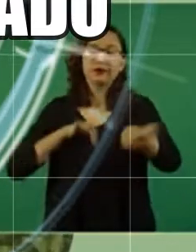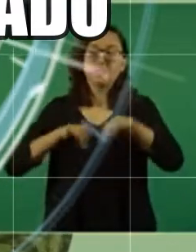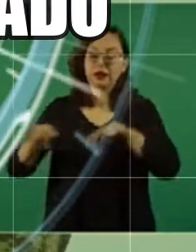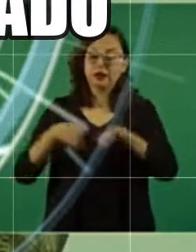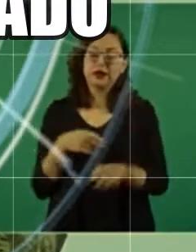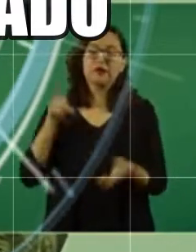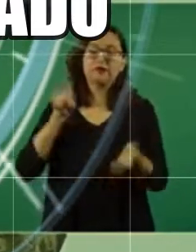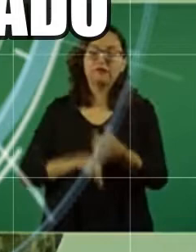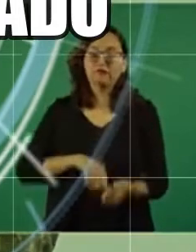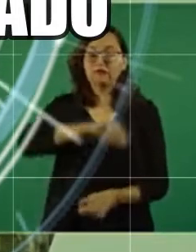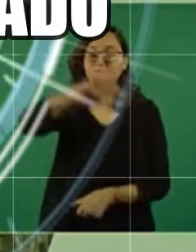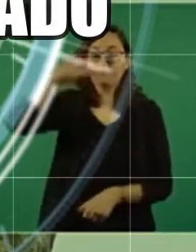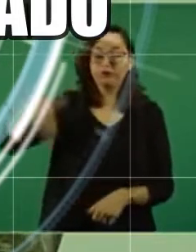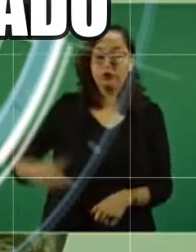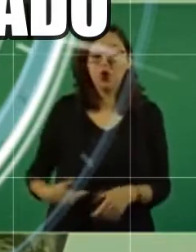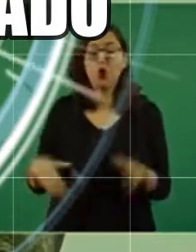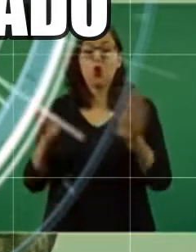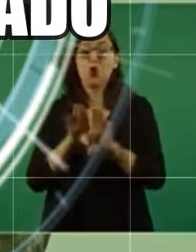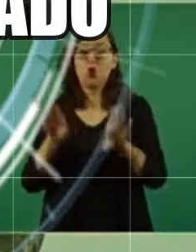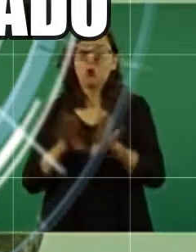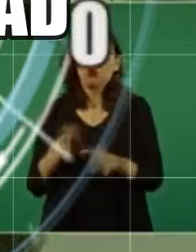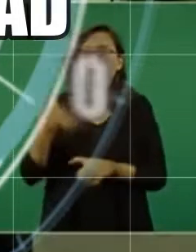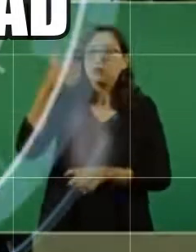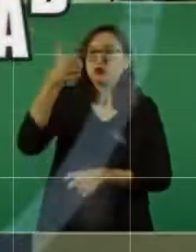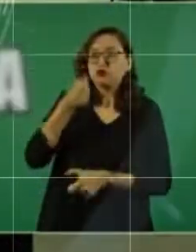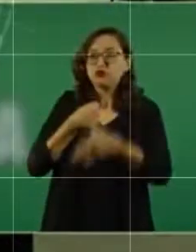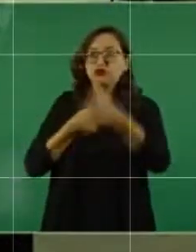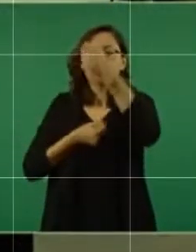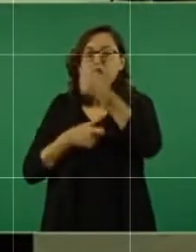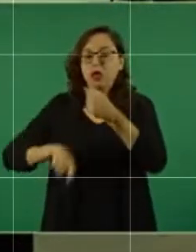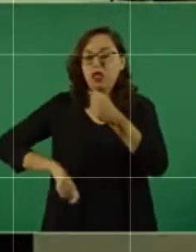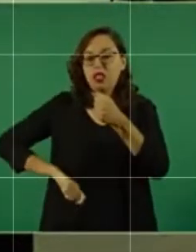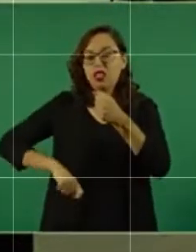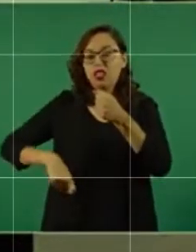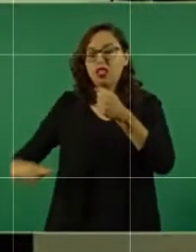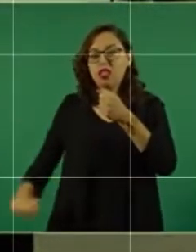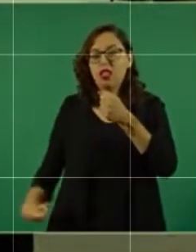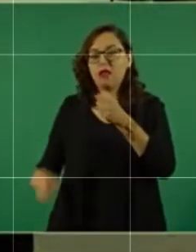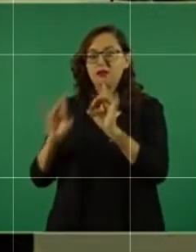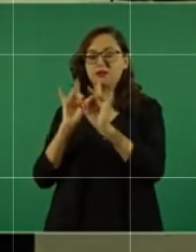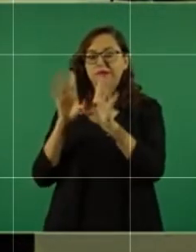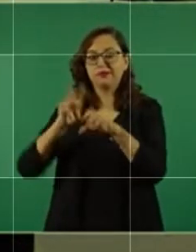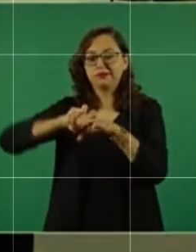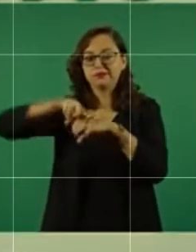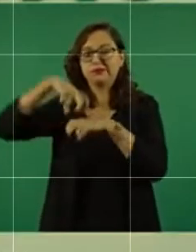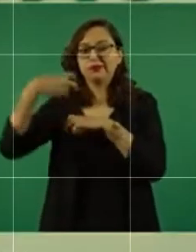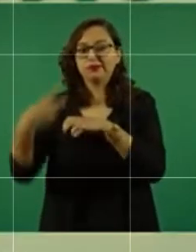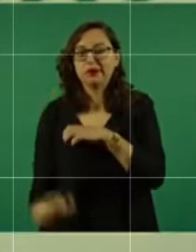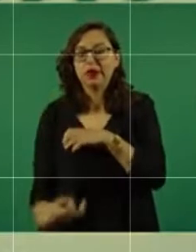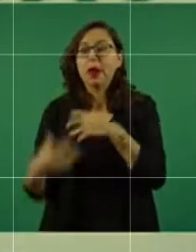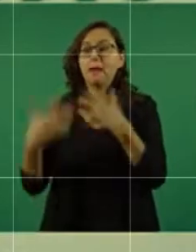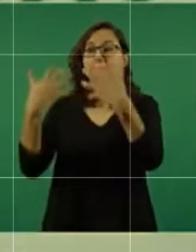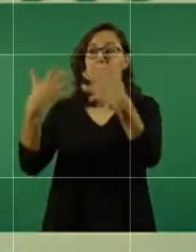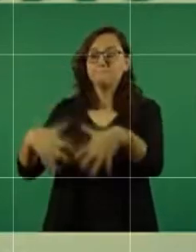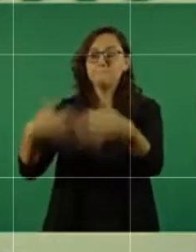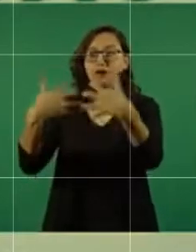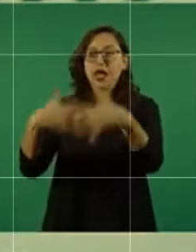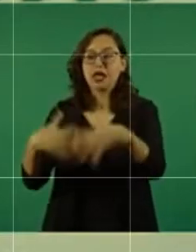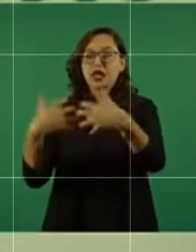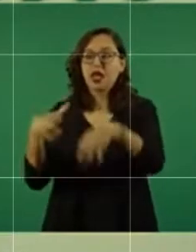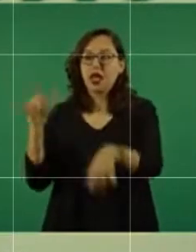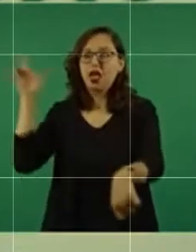una maquinaria pesada, sin avisar y por la parte de atrás, tocar un cable de energía eléctrica y cosas de ese tipo que